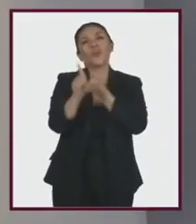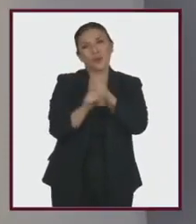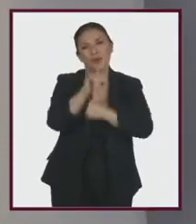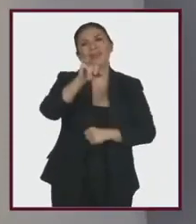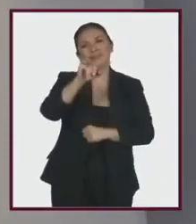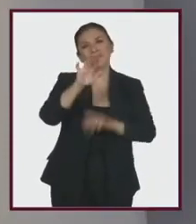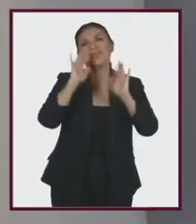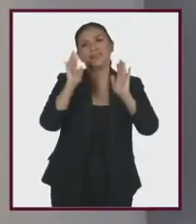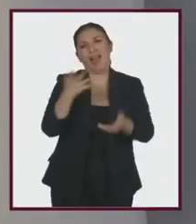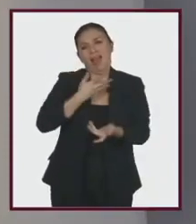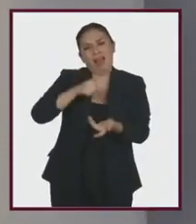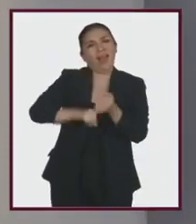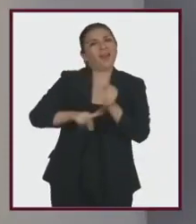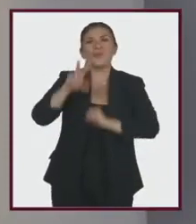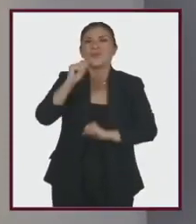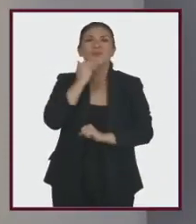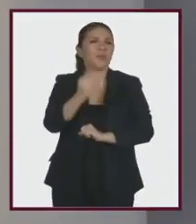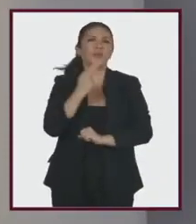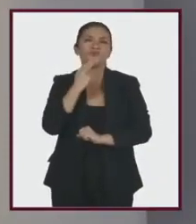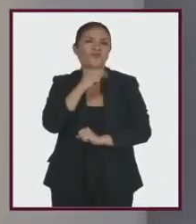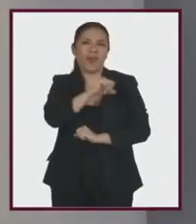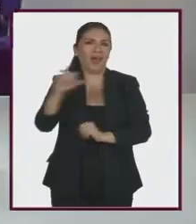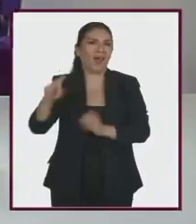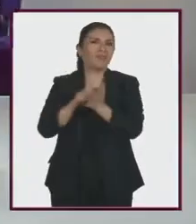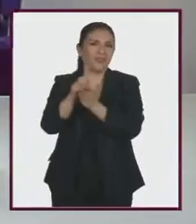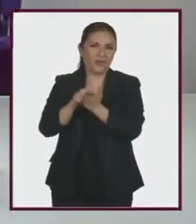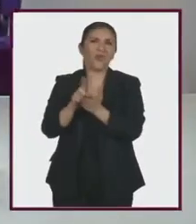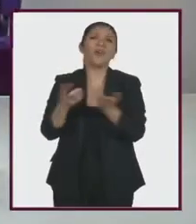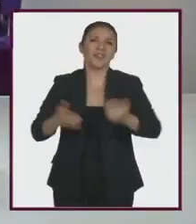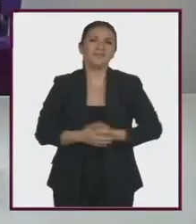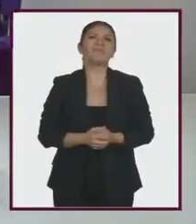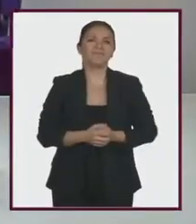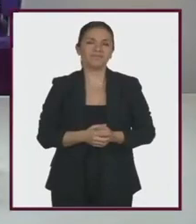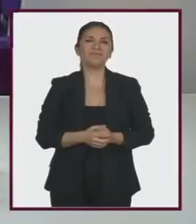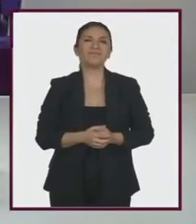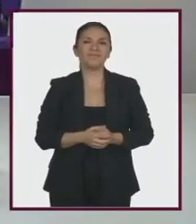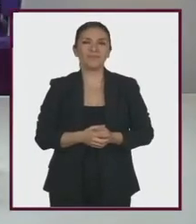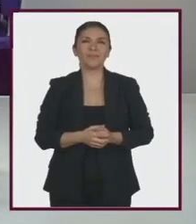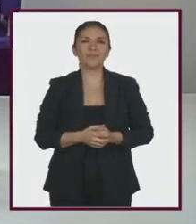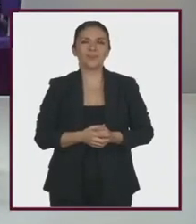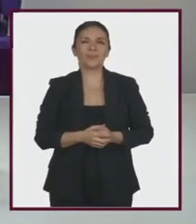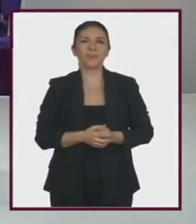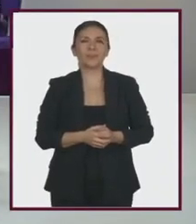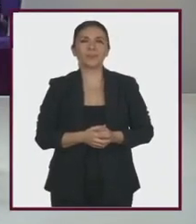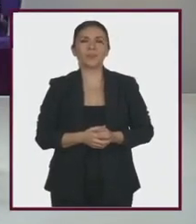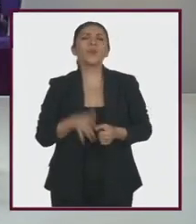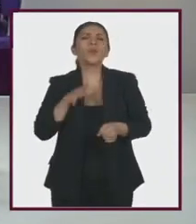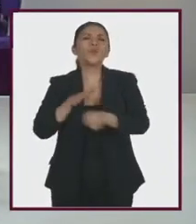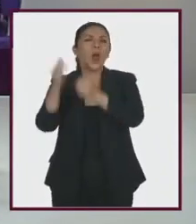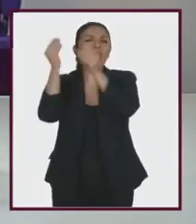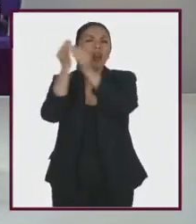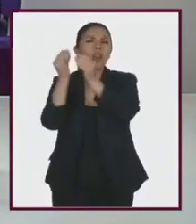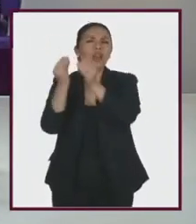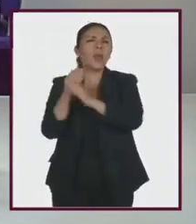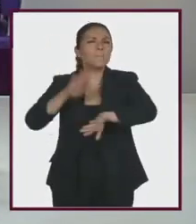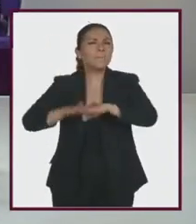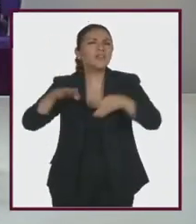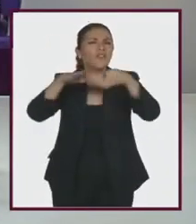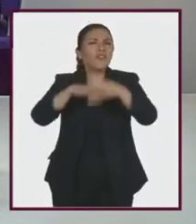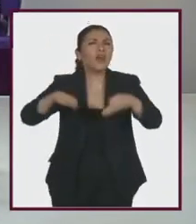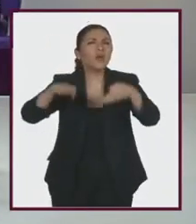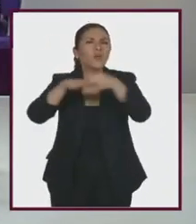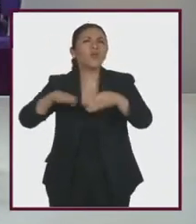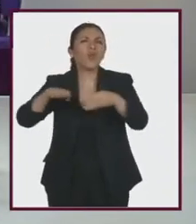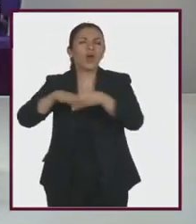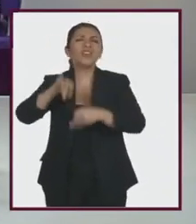uso problemático o uso nocivo de las drogas. ¿Cuál es el tipo de consumo más frecuente, doctora